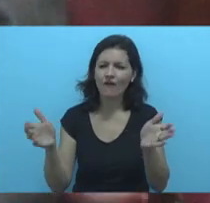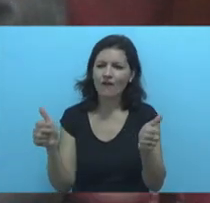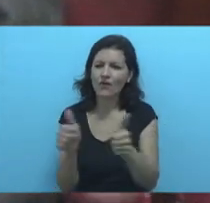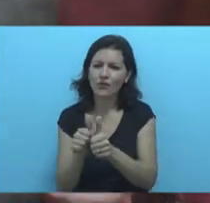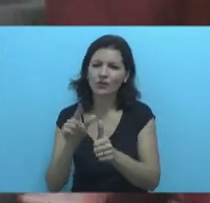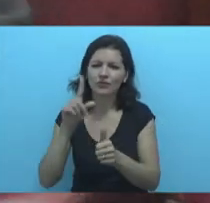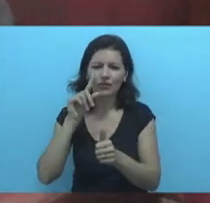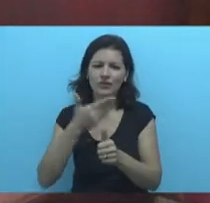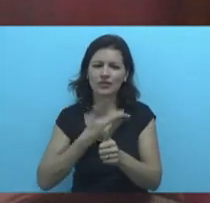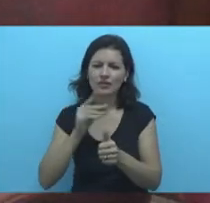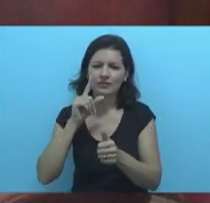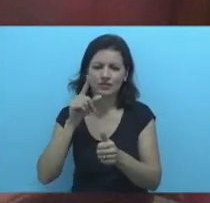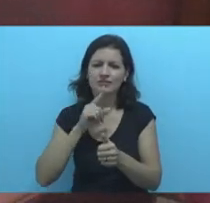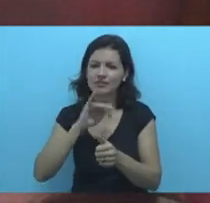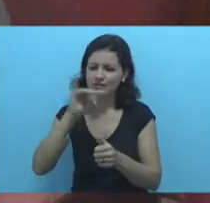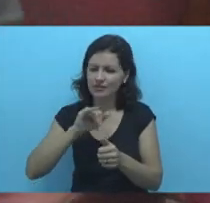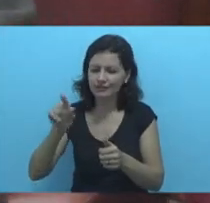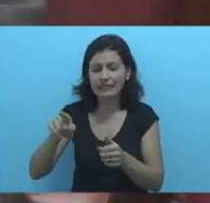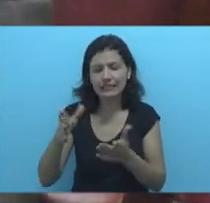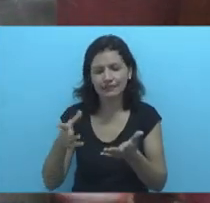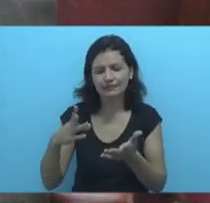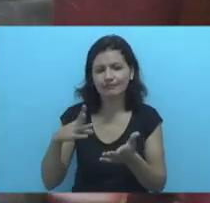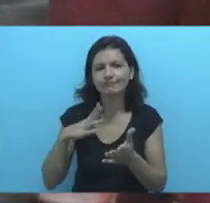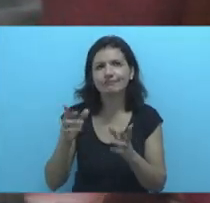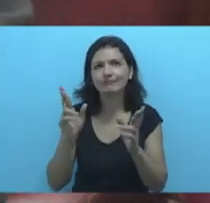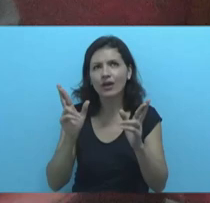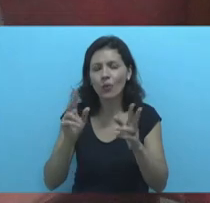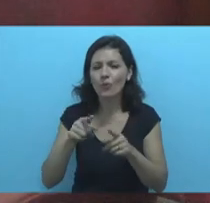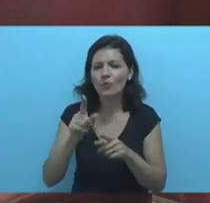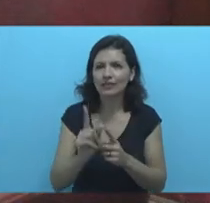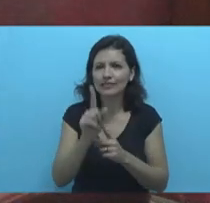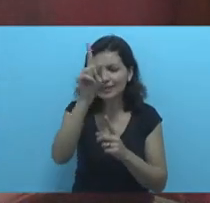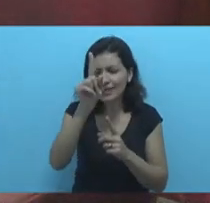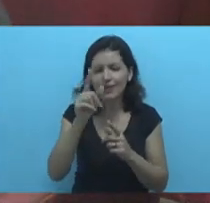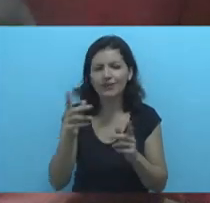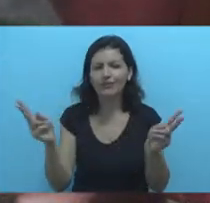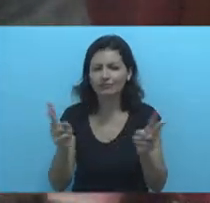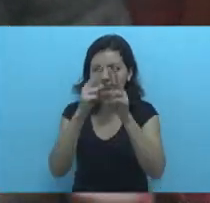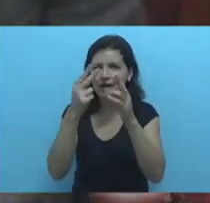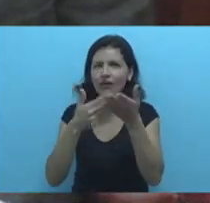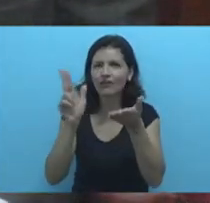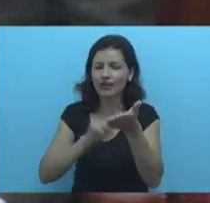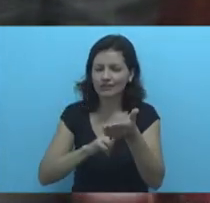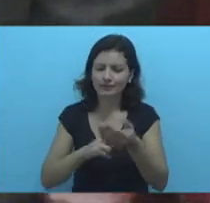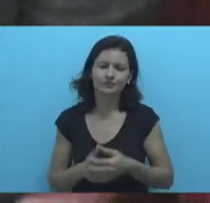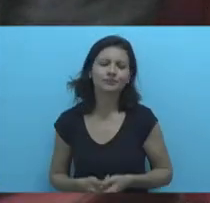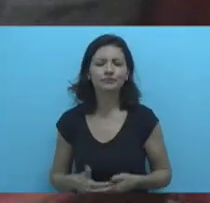Ese asado está pendiente, seguramente lo comeremos en el cielo, vos te adelantaste, ahí nos vamos a ver.